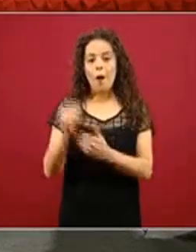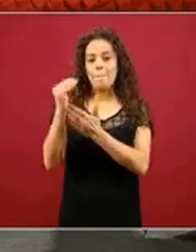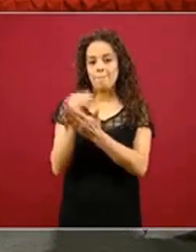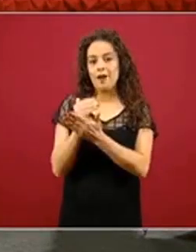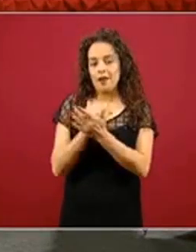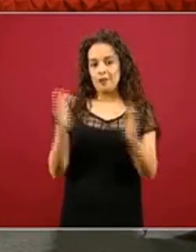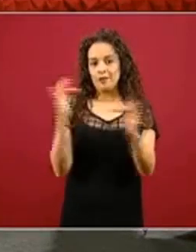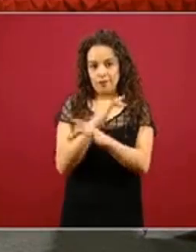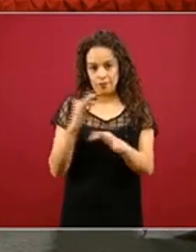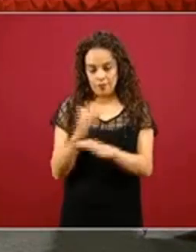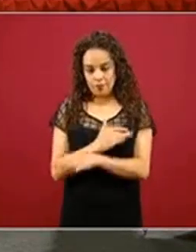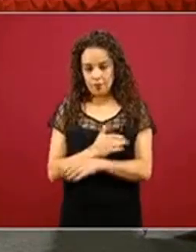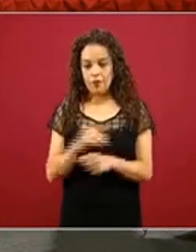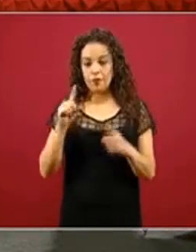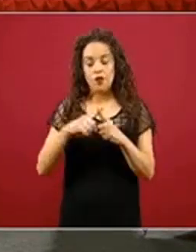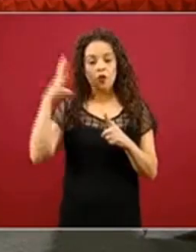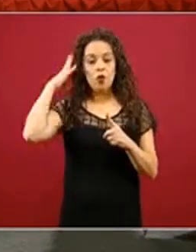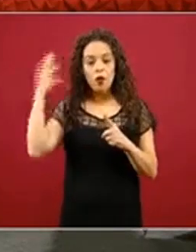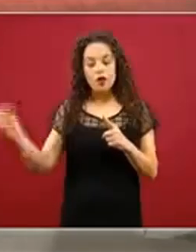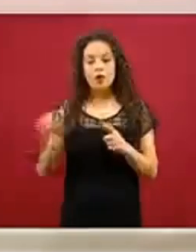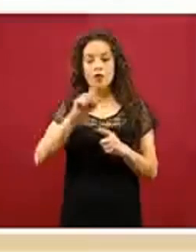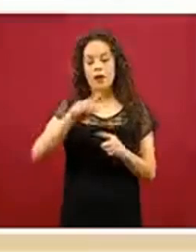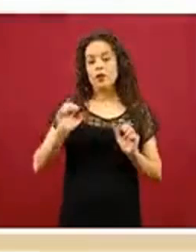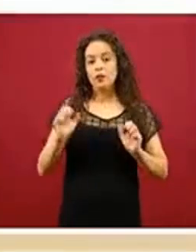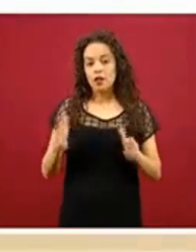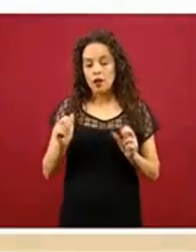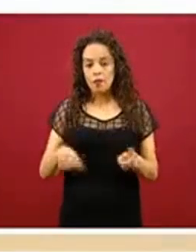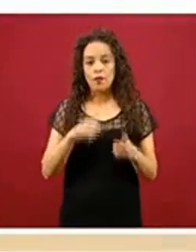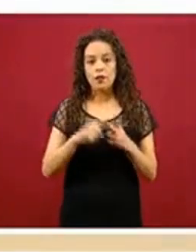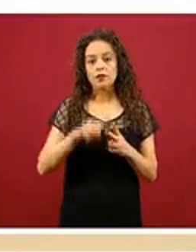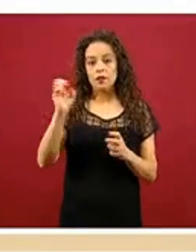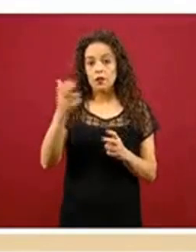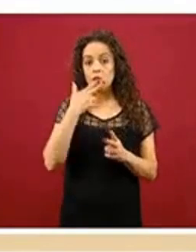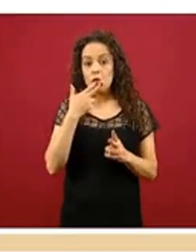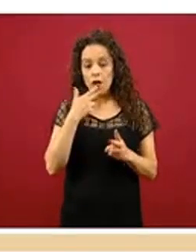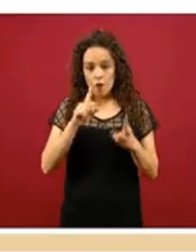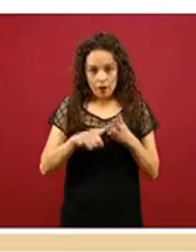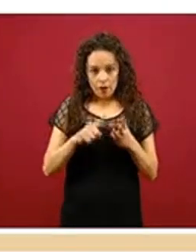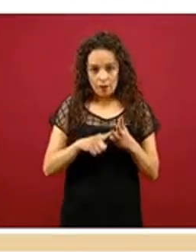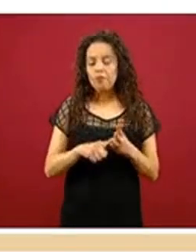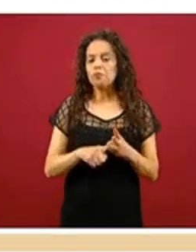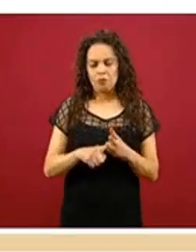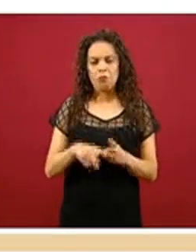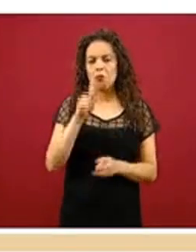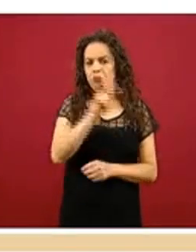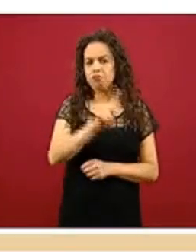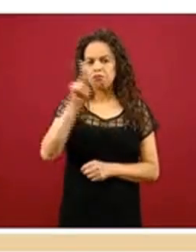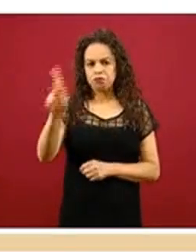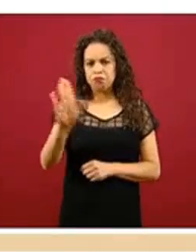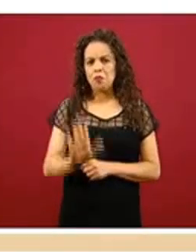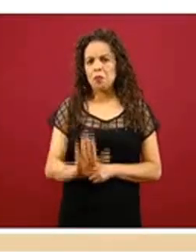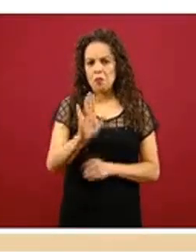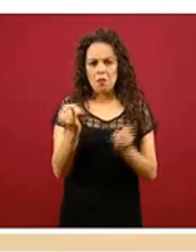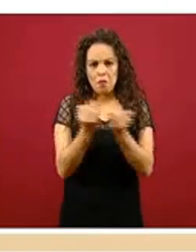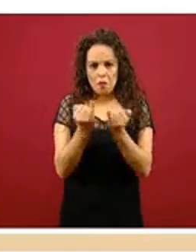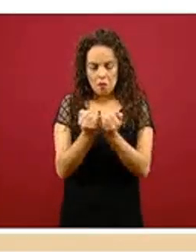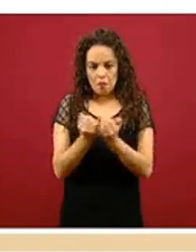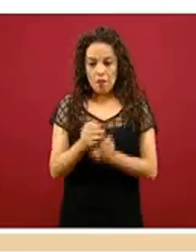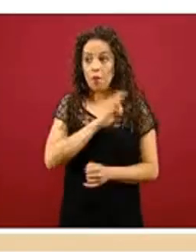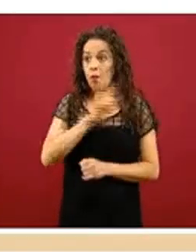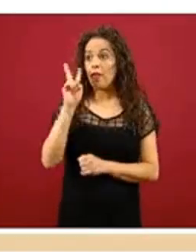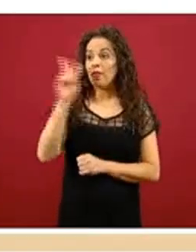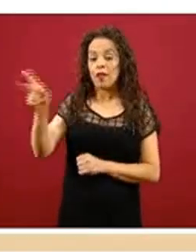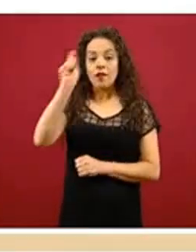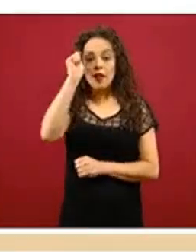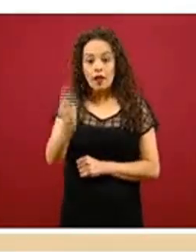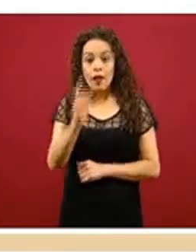Chiapas y Chihuahua se han mantenido más o menos con una tendencia similar. También podrán ver cómo hemos eliminado